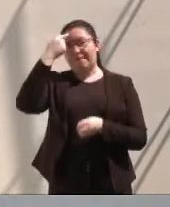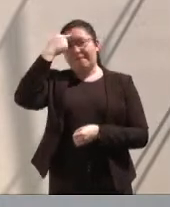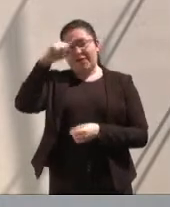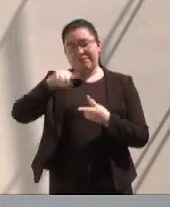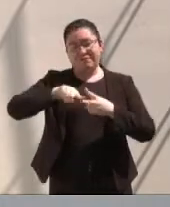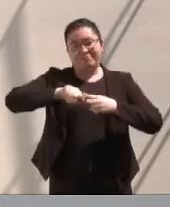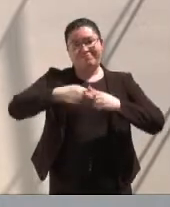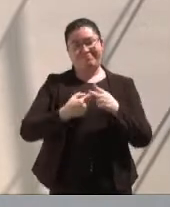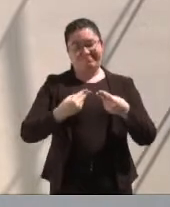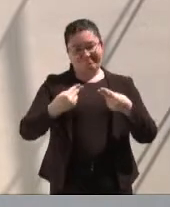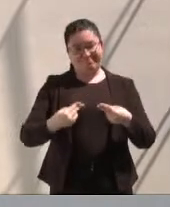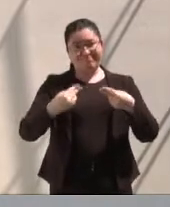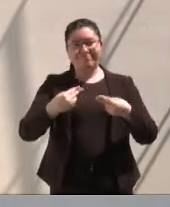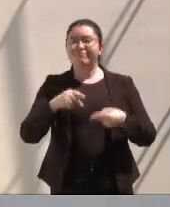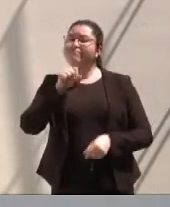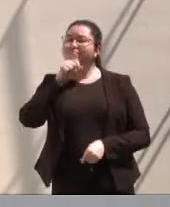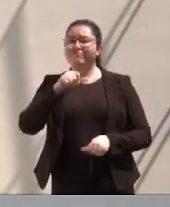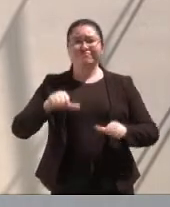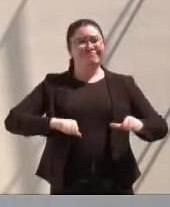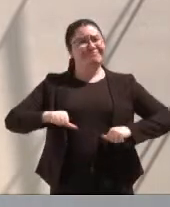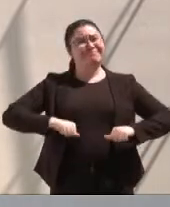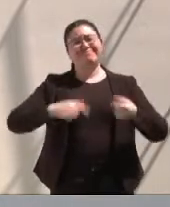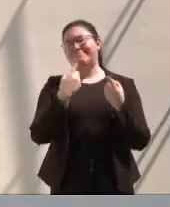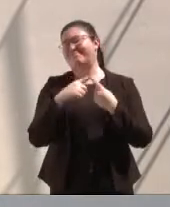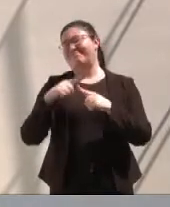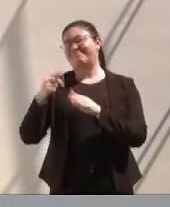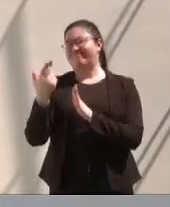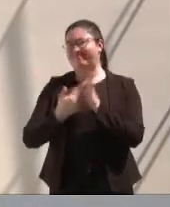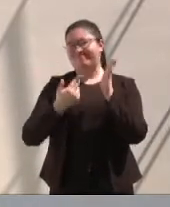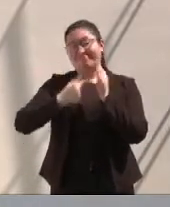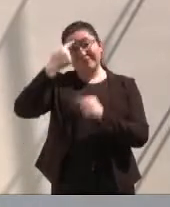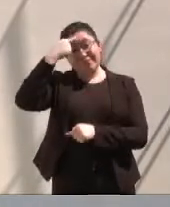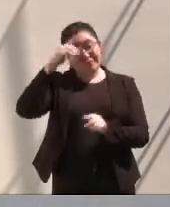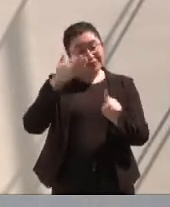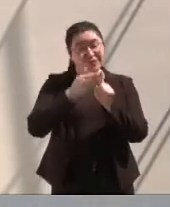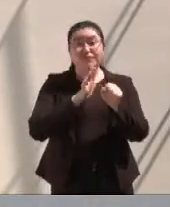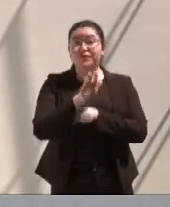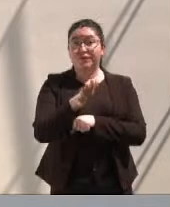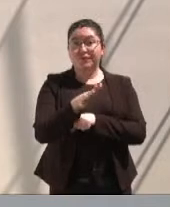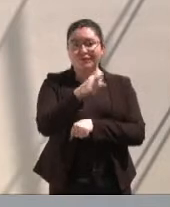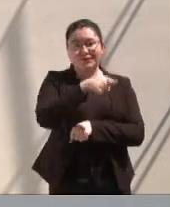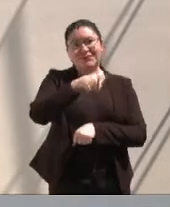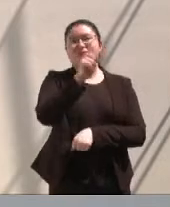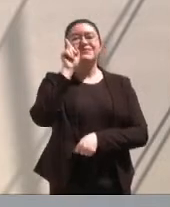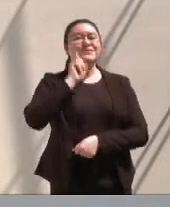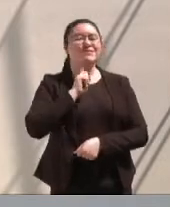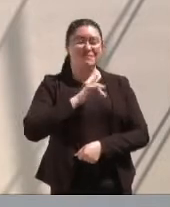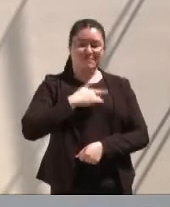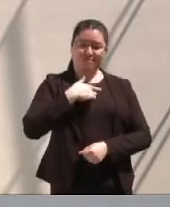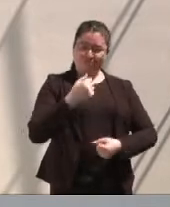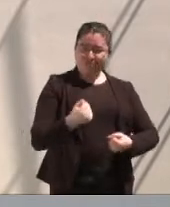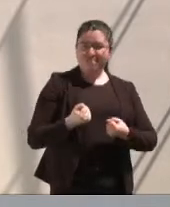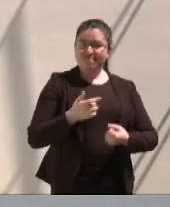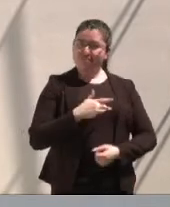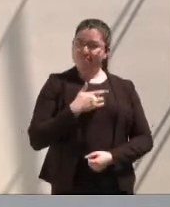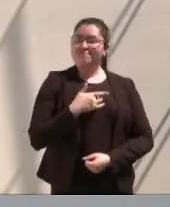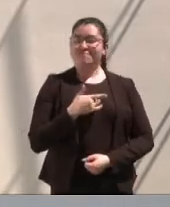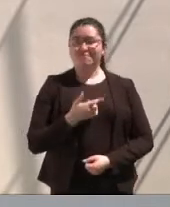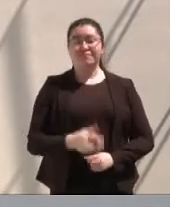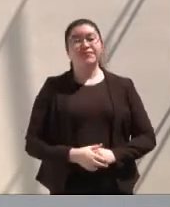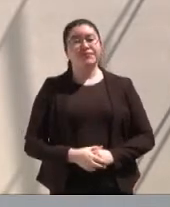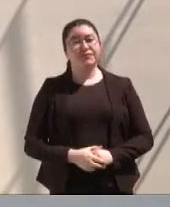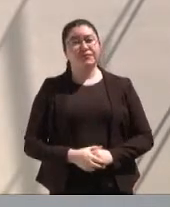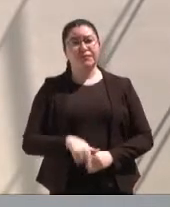su propio negocio y otras actividades y talleres enfocadas al empoderamiento de las mujeres.